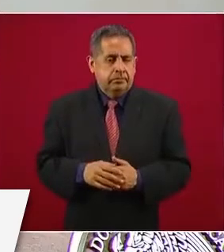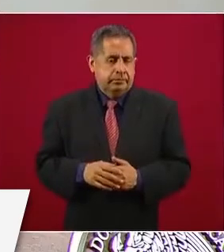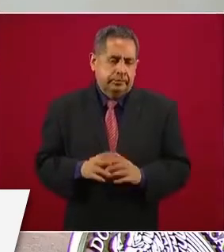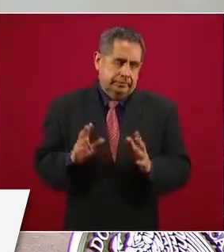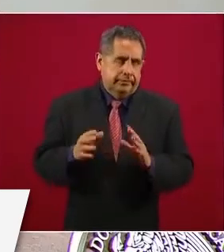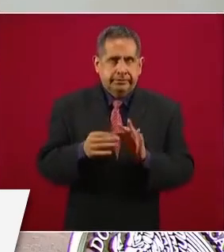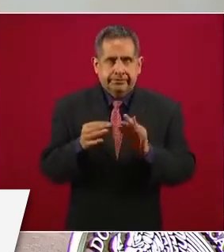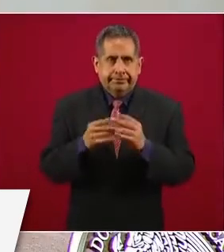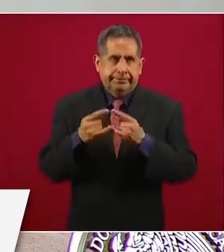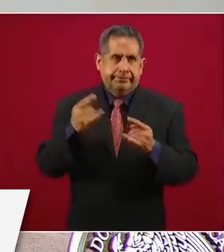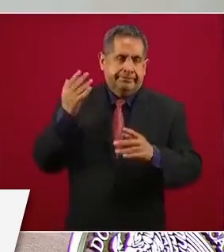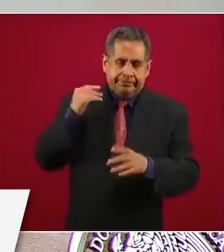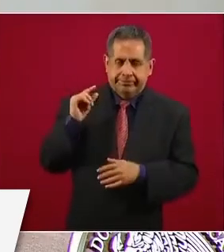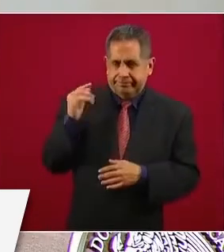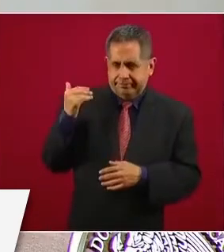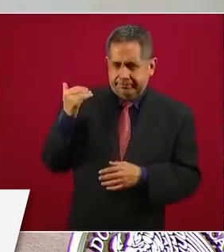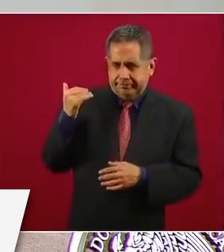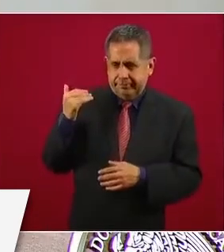no